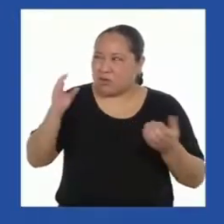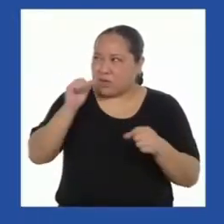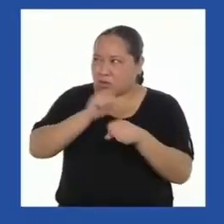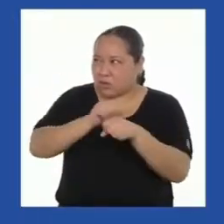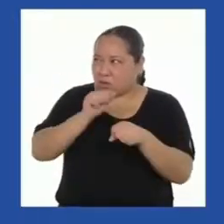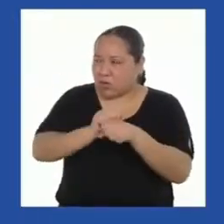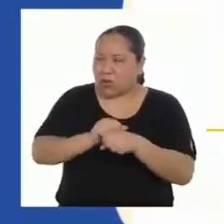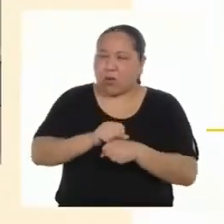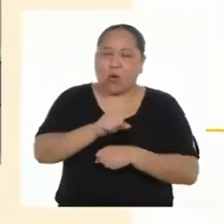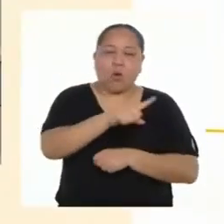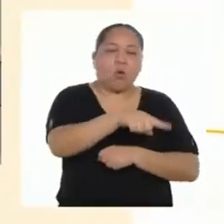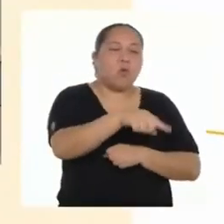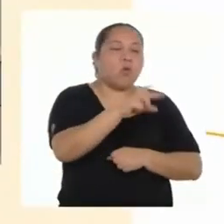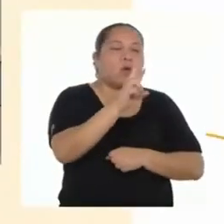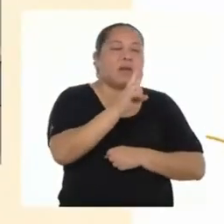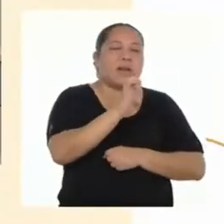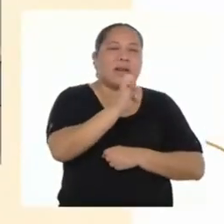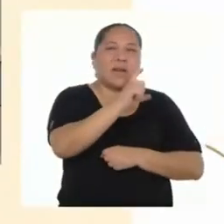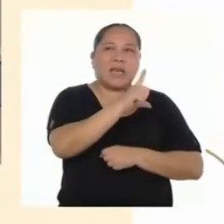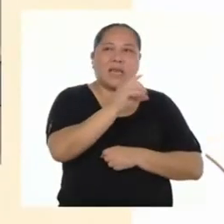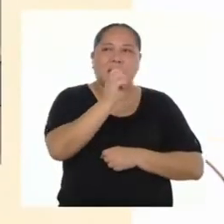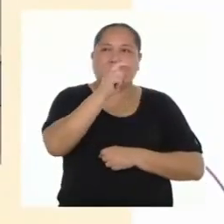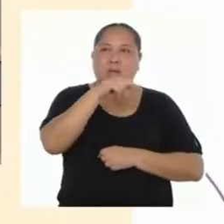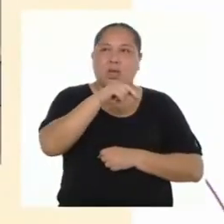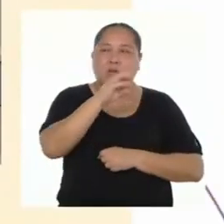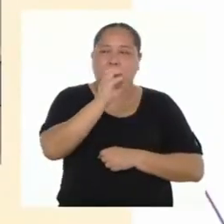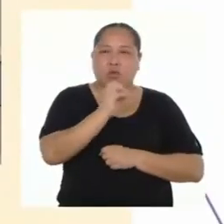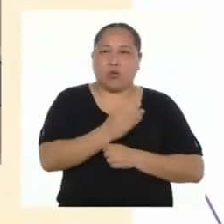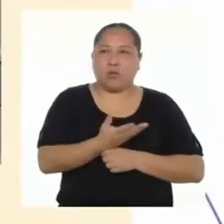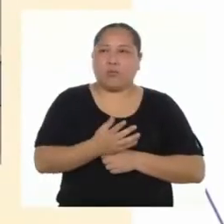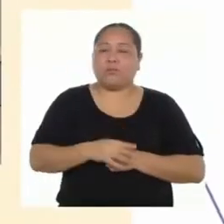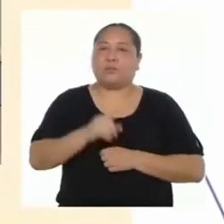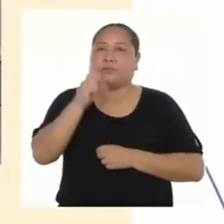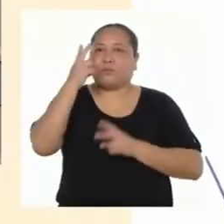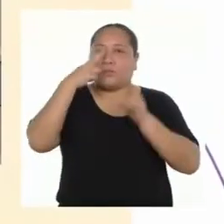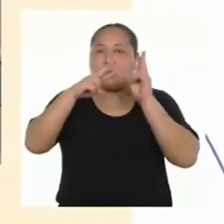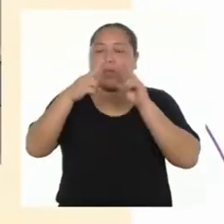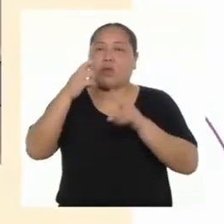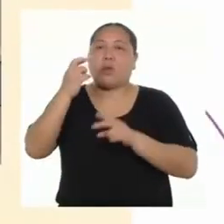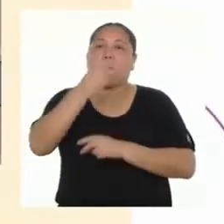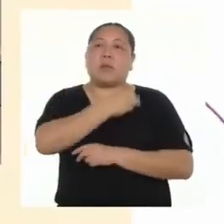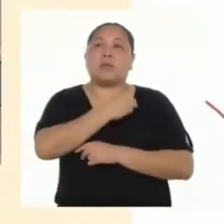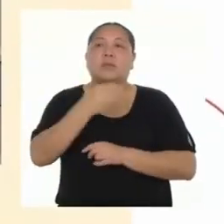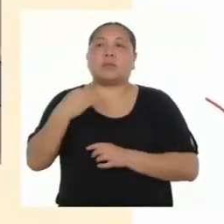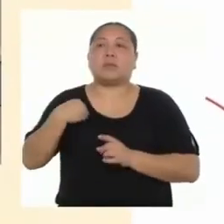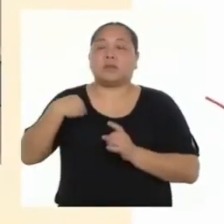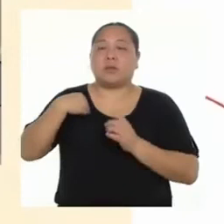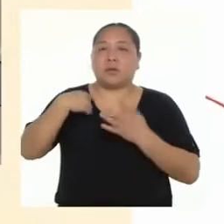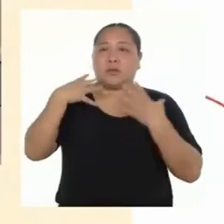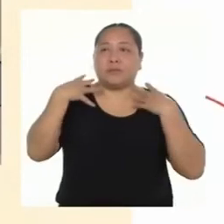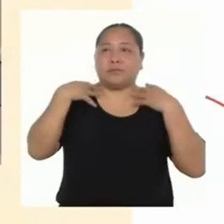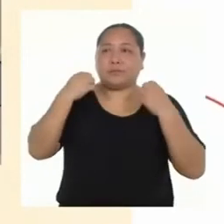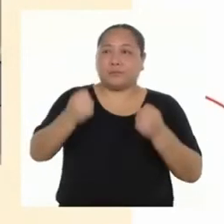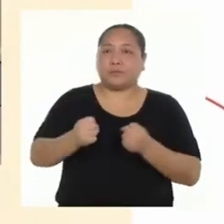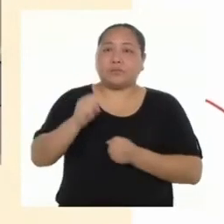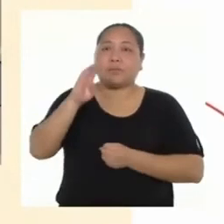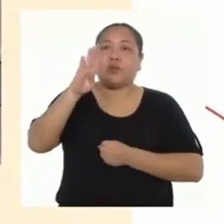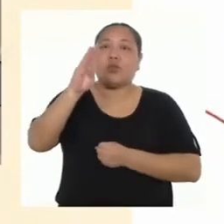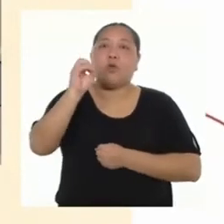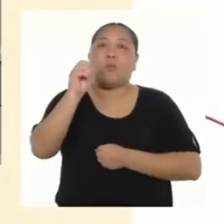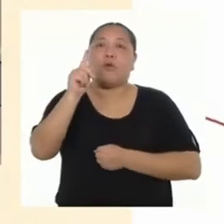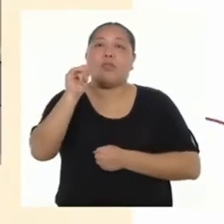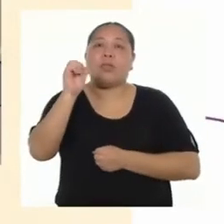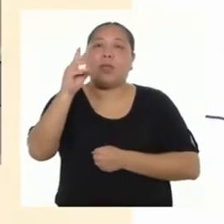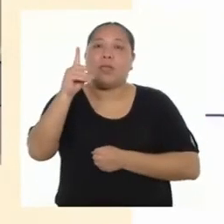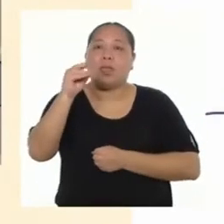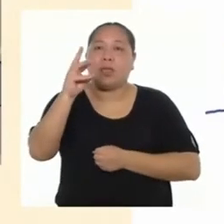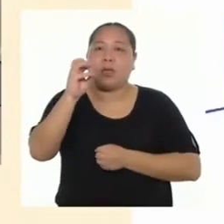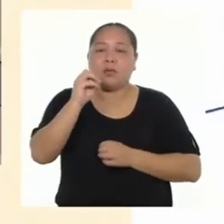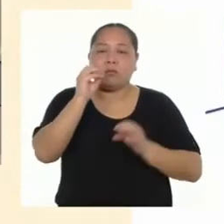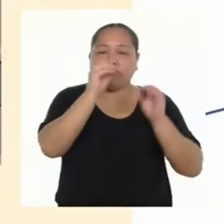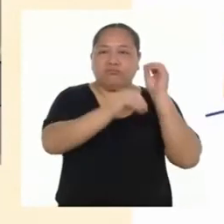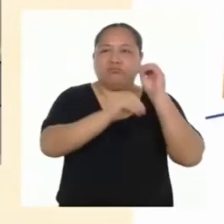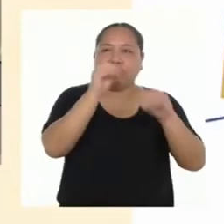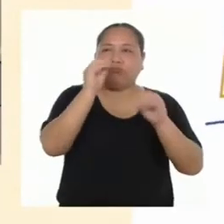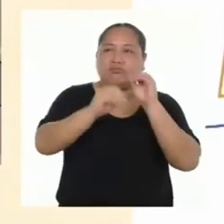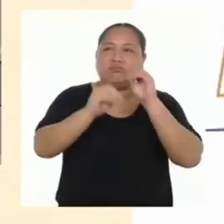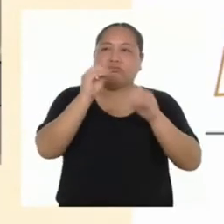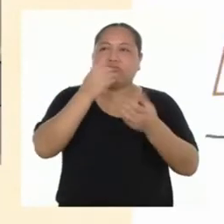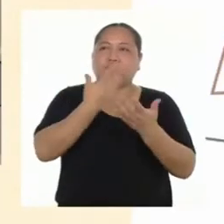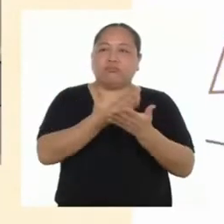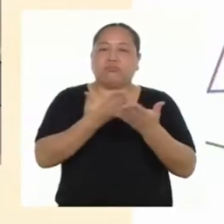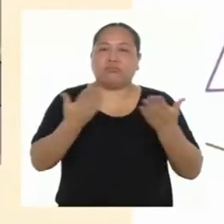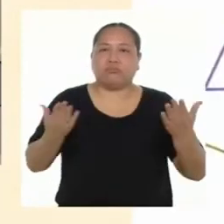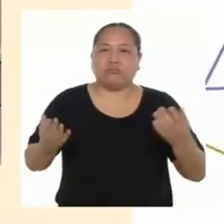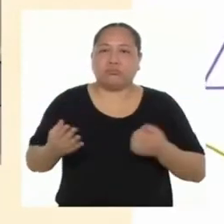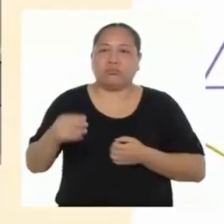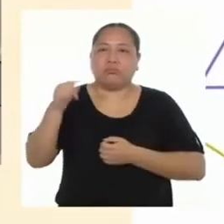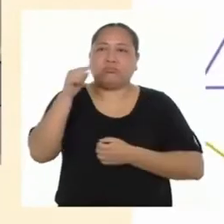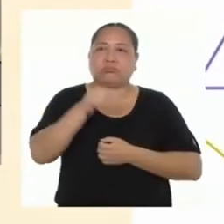sanitario? Tomando como referencia al Ministerio de Salud, un botadero es el lugar donde se colocan los residuos